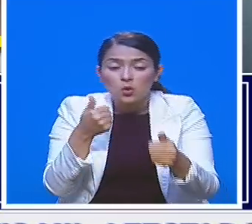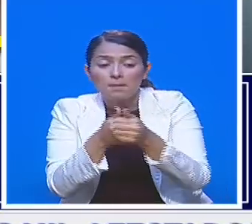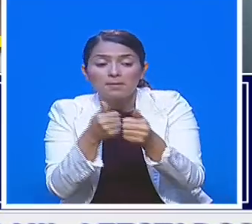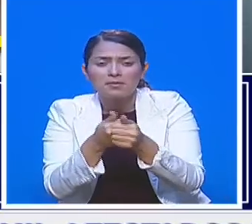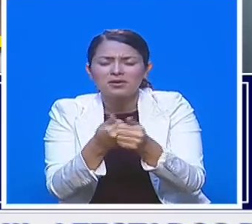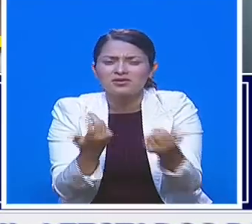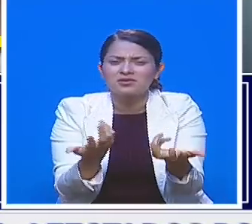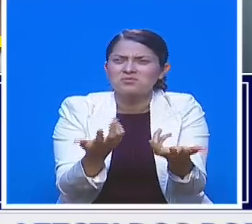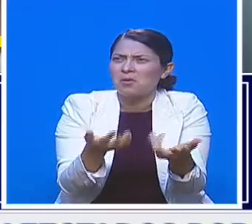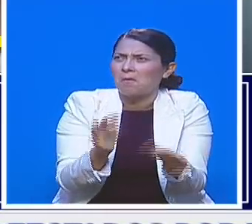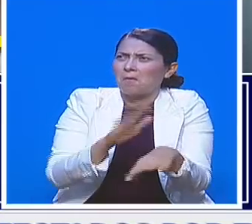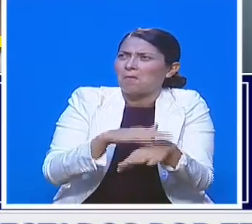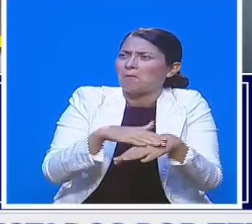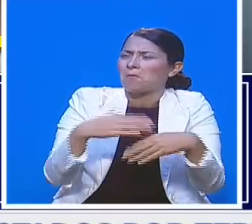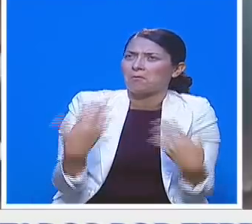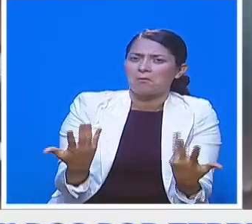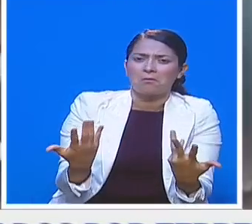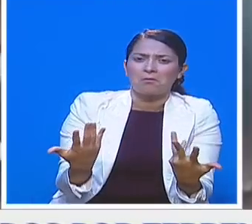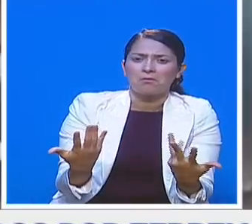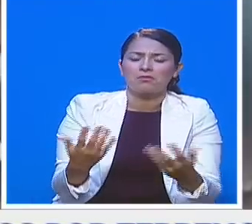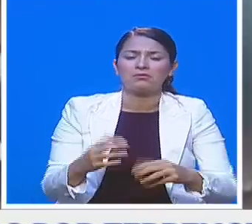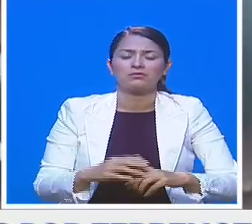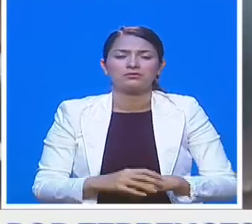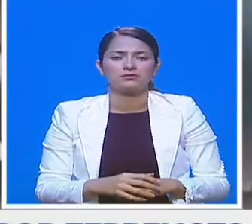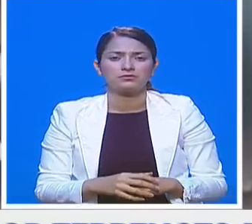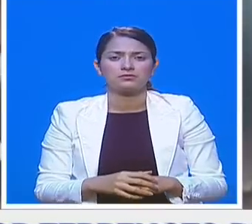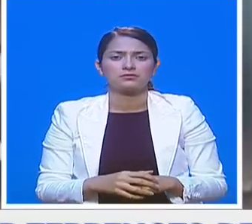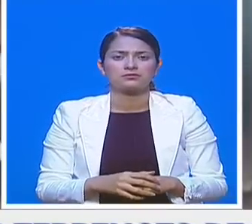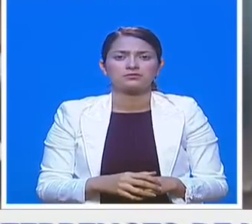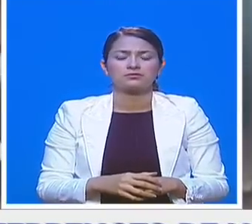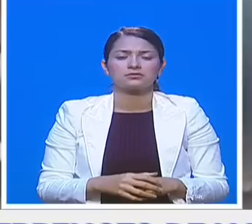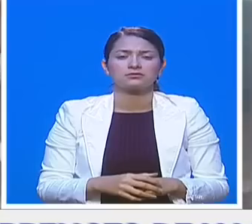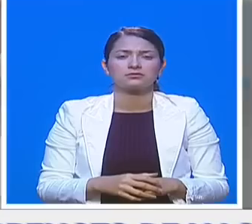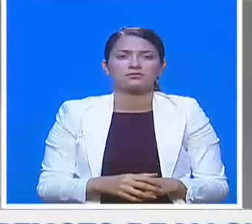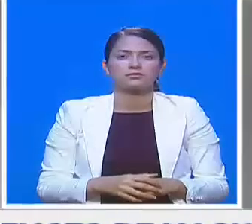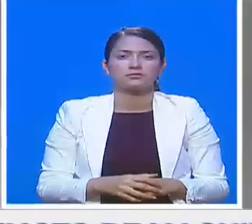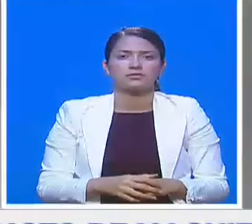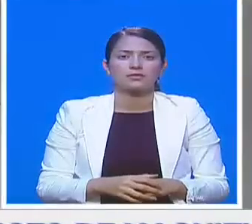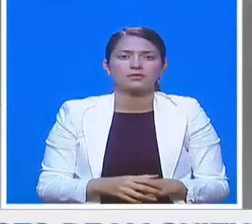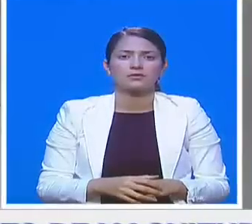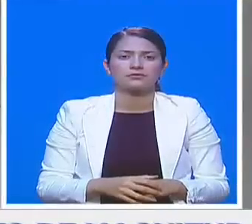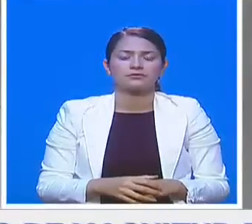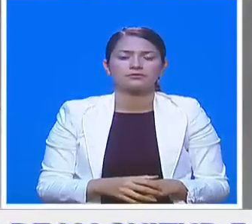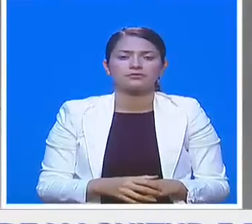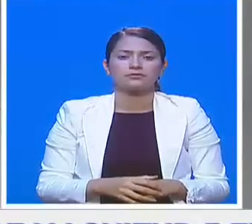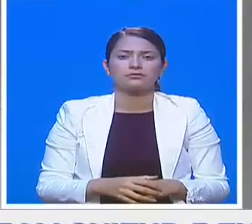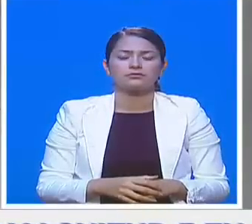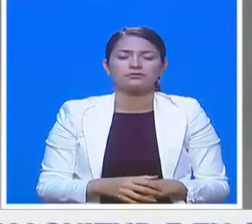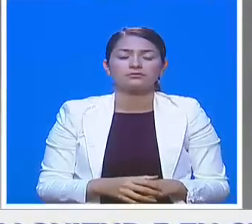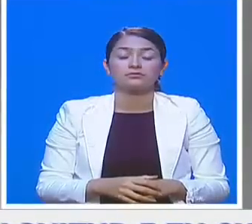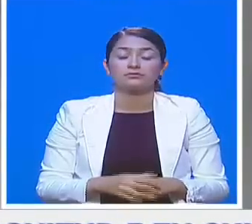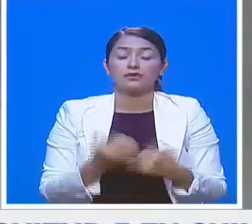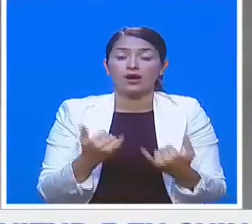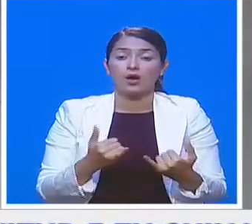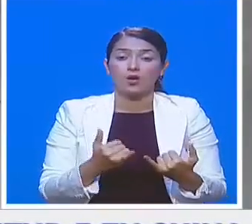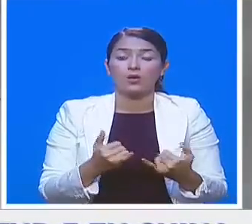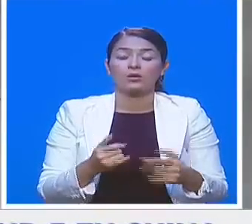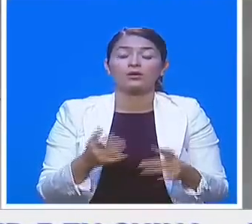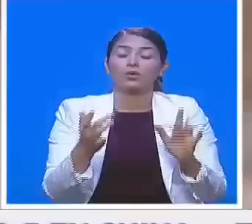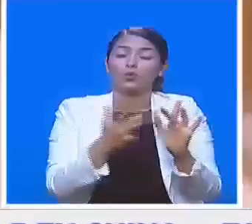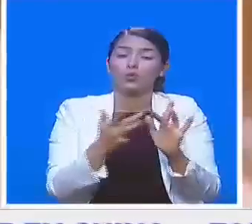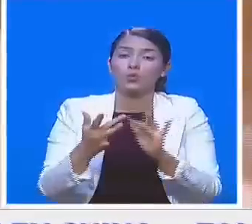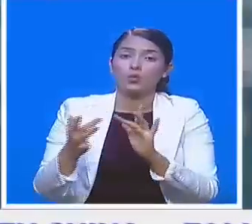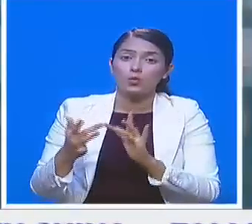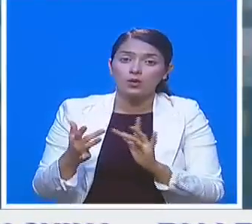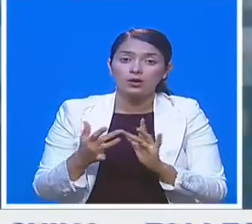ninguna razón. Bueno, de inmediato vamos a establecer un contacto